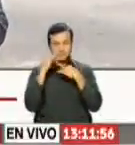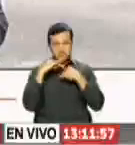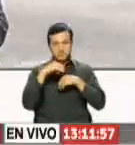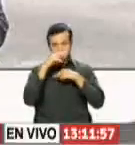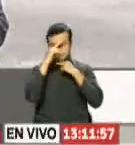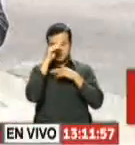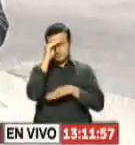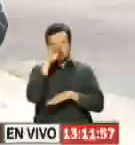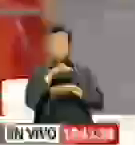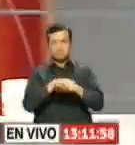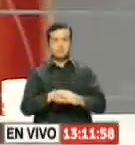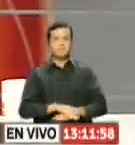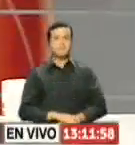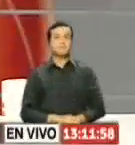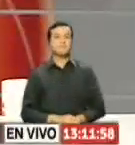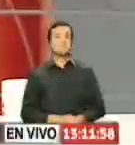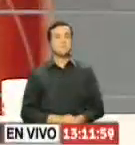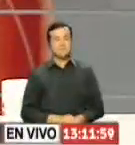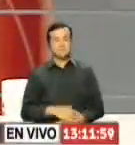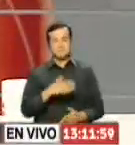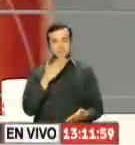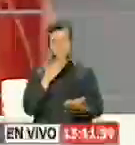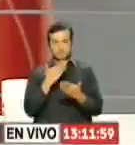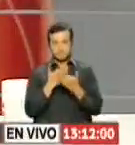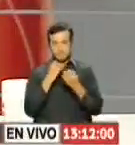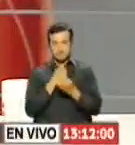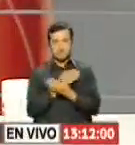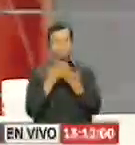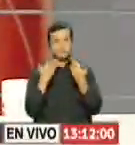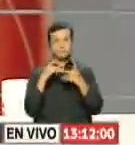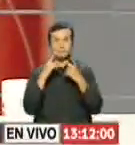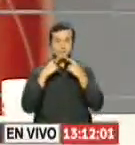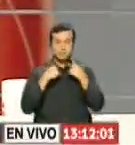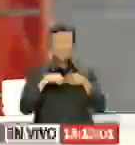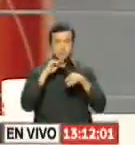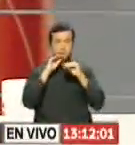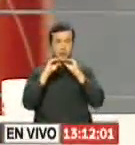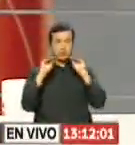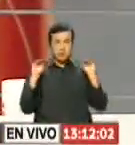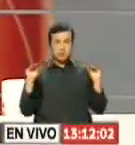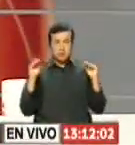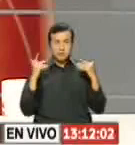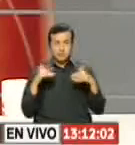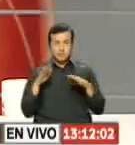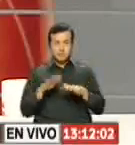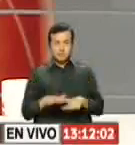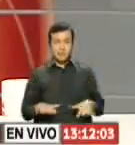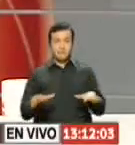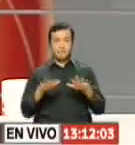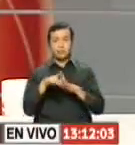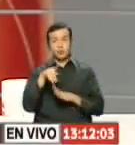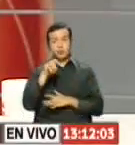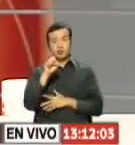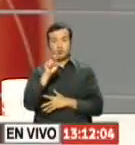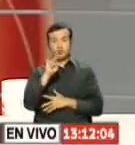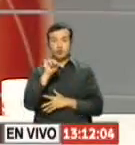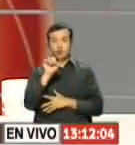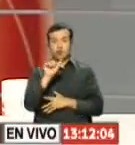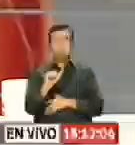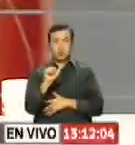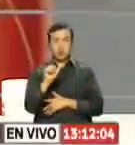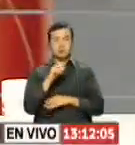buenas tardes. Gracias, Alex, por ese informe. Les contamos también que los hechos ocurridos en la parroquia Pozorge, en Guayaquil,